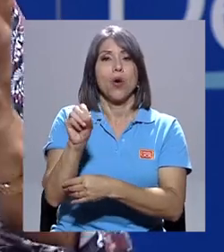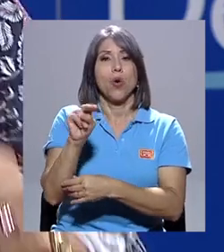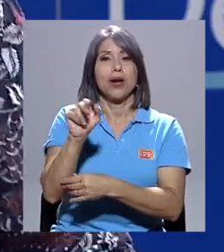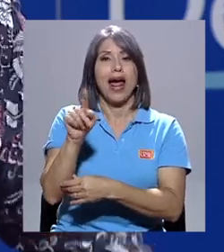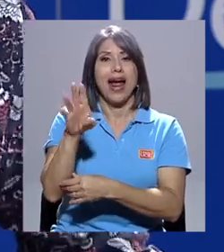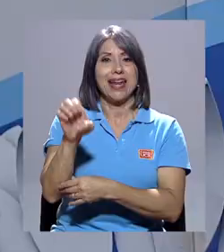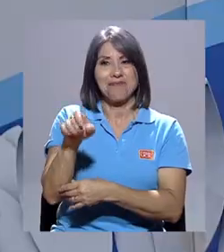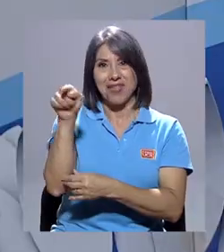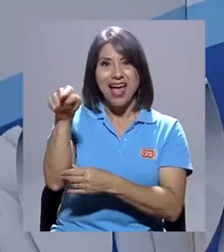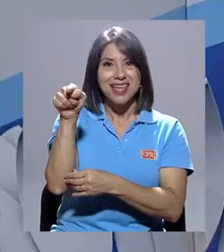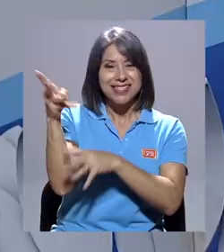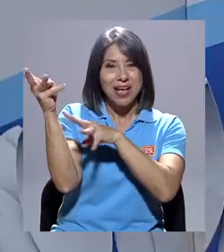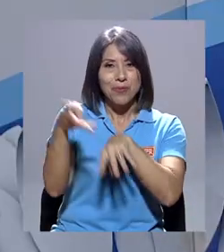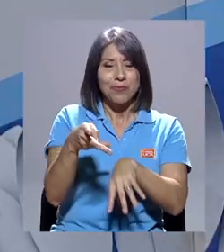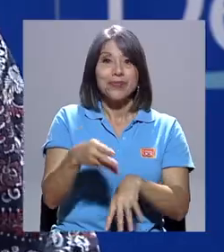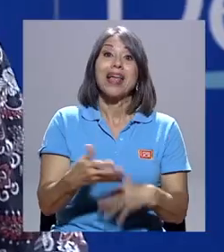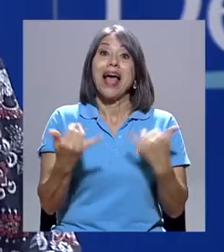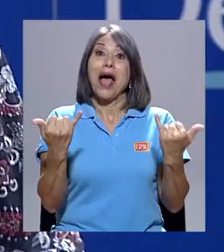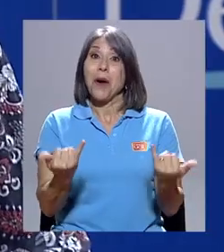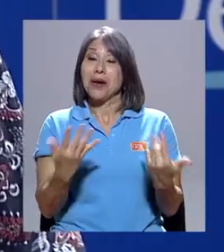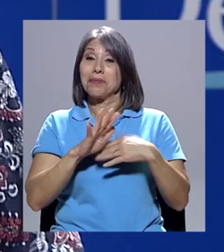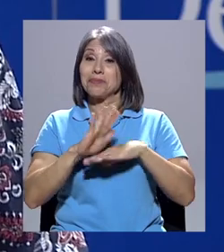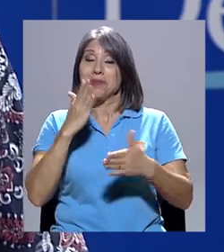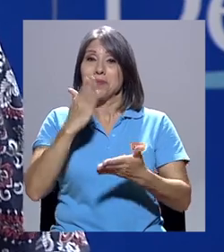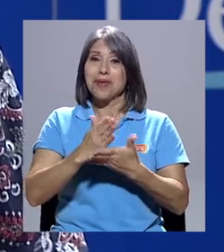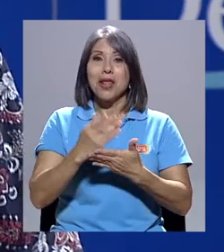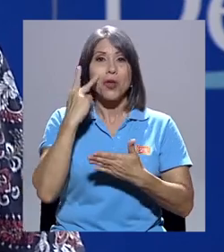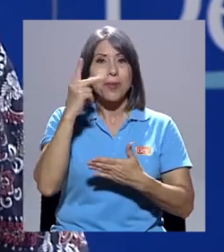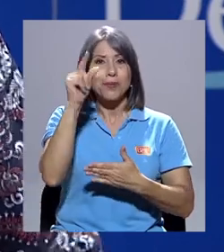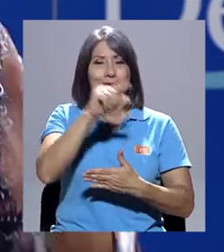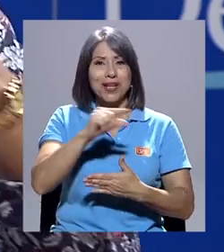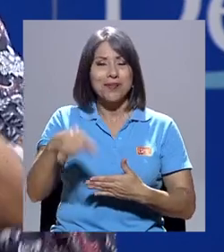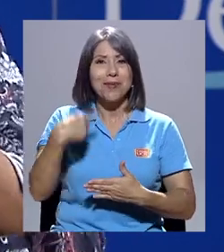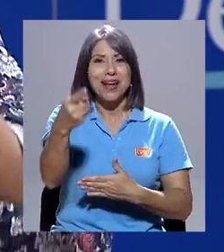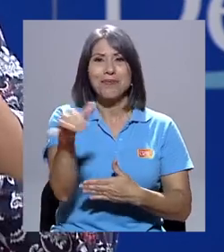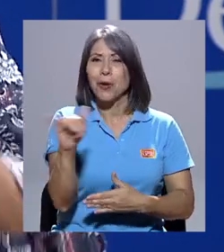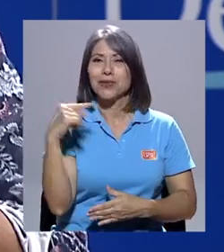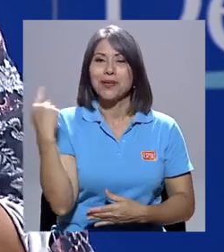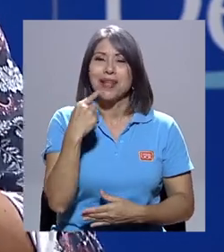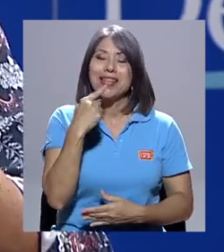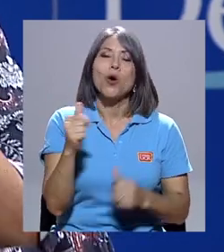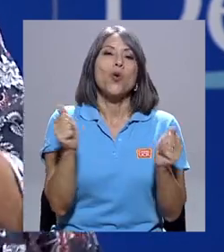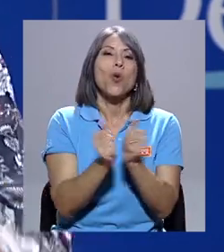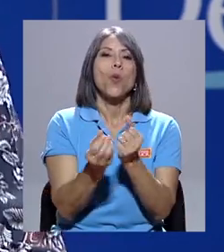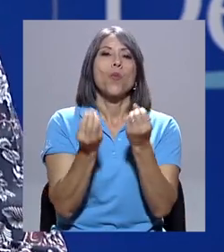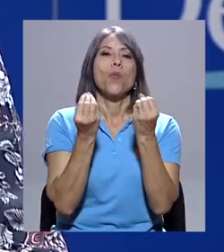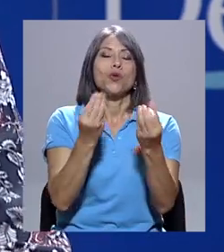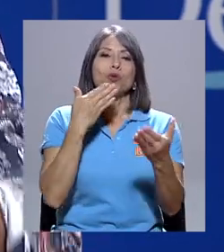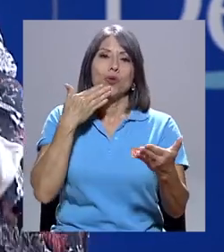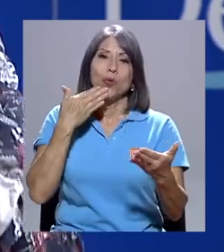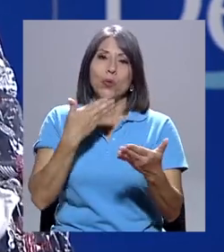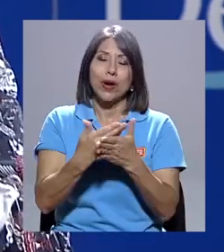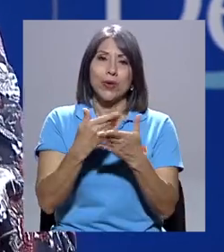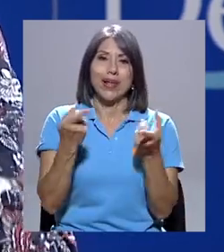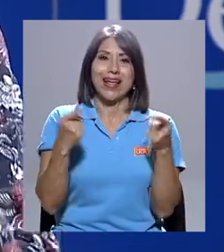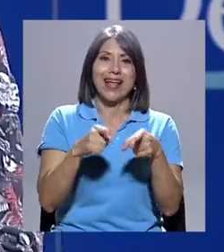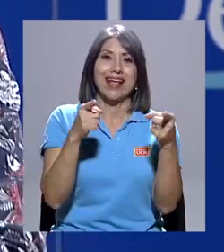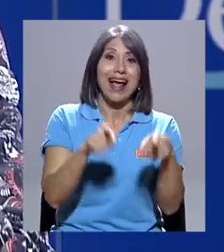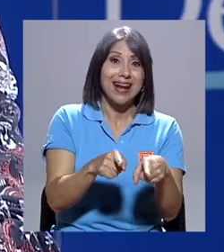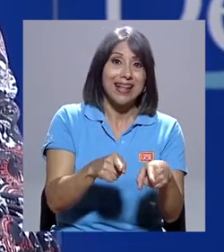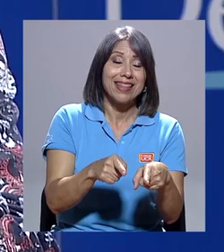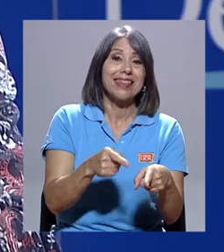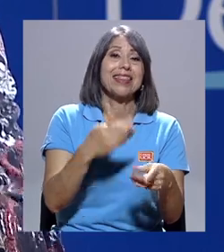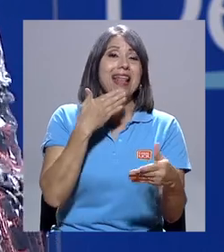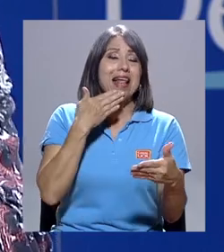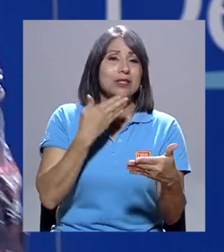acá están los de agua entonces nos vemos a la vuelta de una semana y como les digo siempre con mucho de lo bueno que se genera de las buenas de las